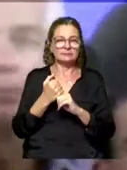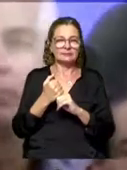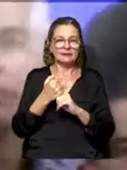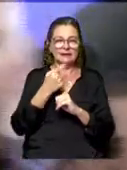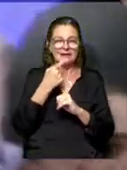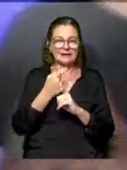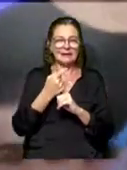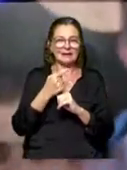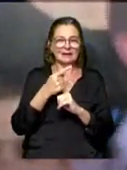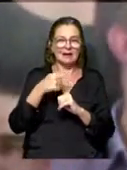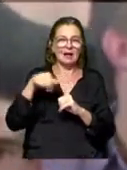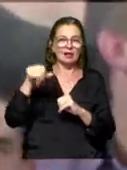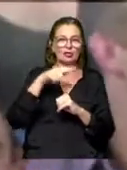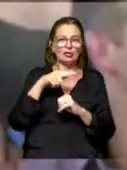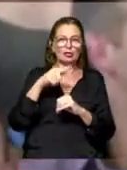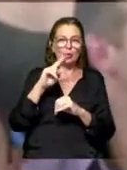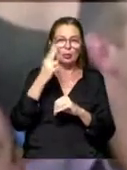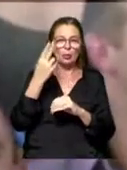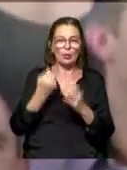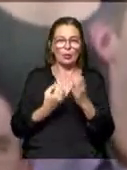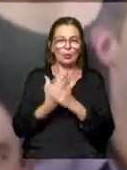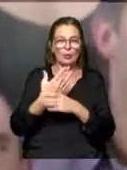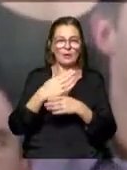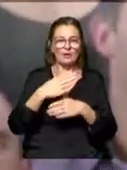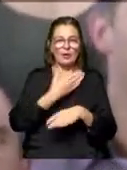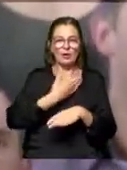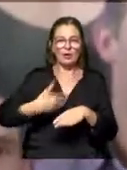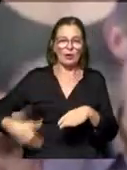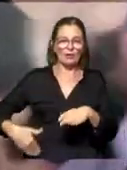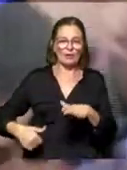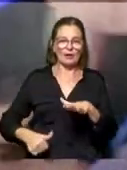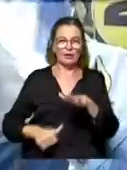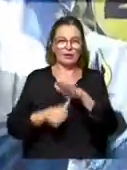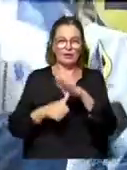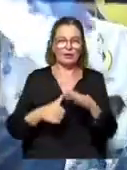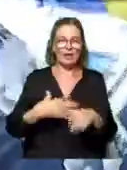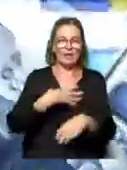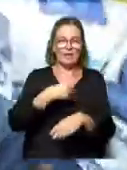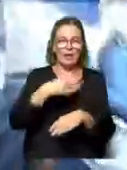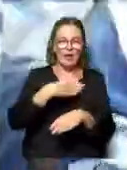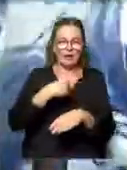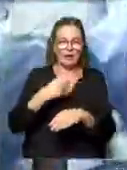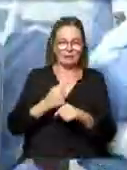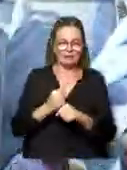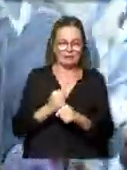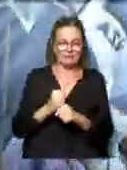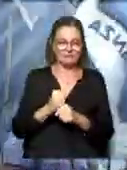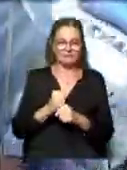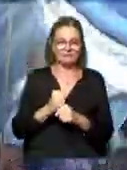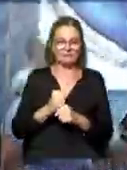asegurarle al país un nuevo gobierno de coalición liderado por el Partido Nacional.